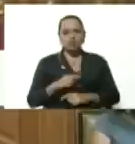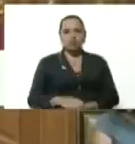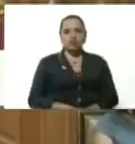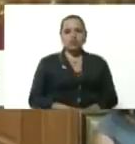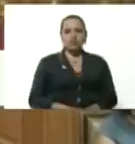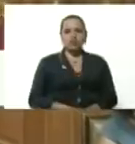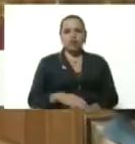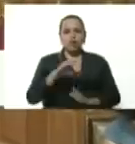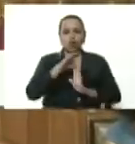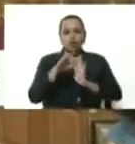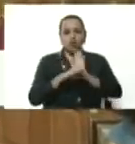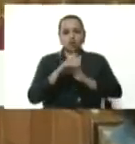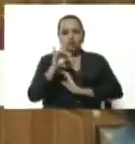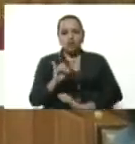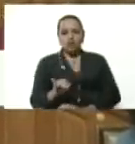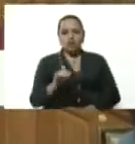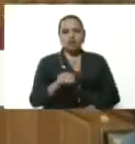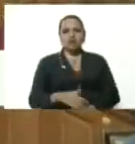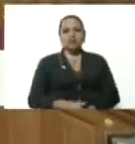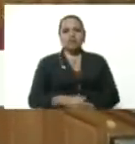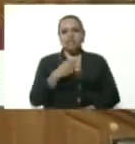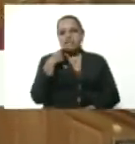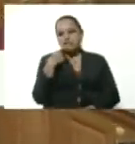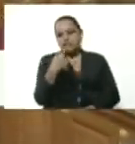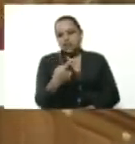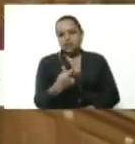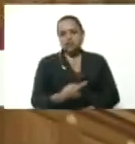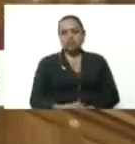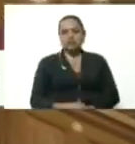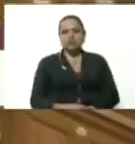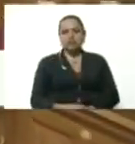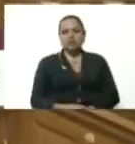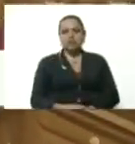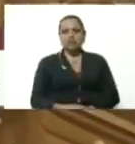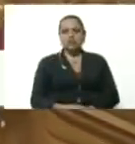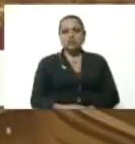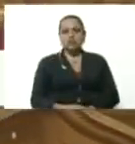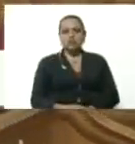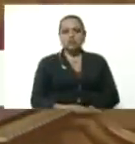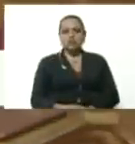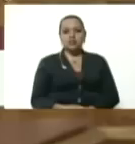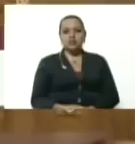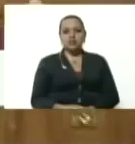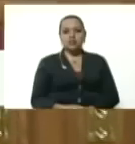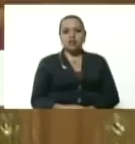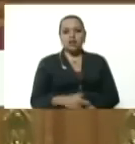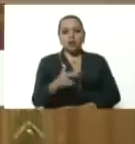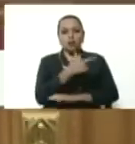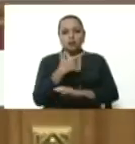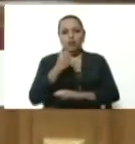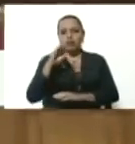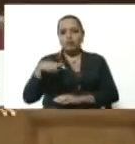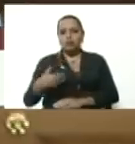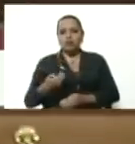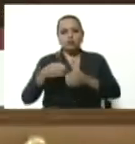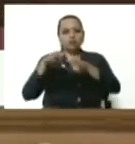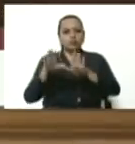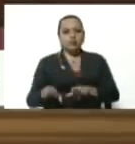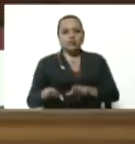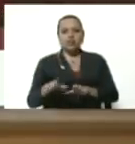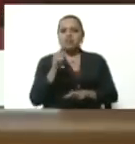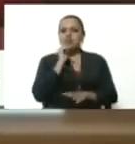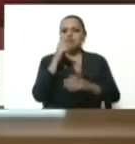constituyentes sabiamente dijeron que en esos momentos de omisión legislativa el Estado no se puede paralizar. ¿Y quién